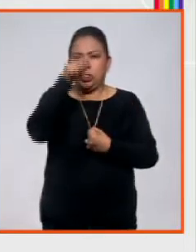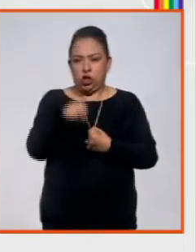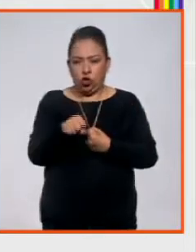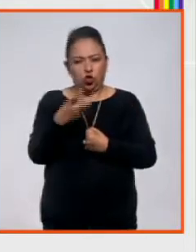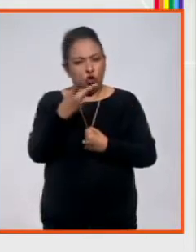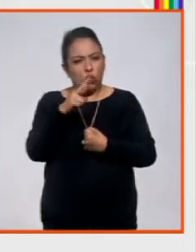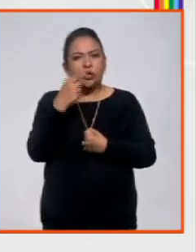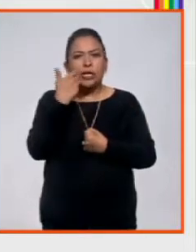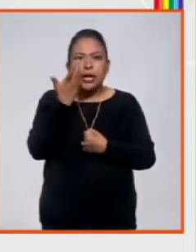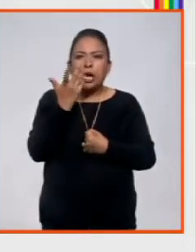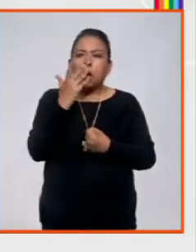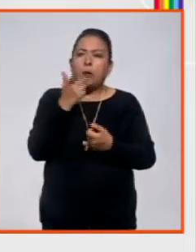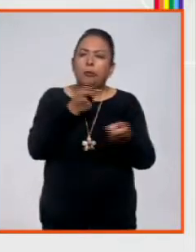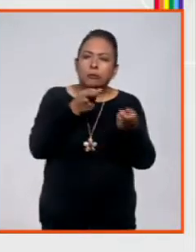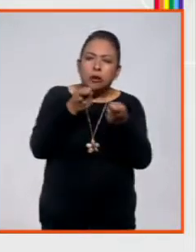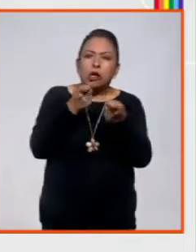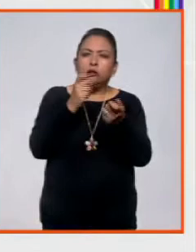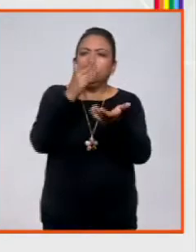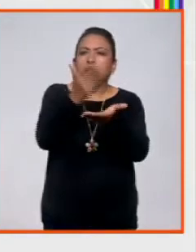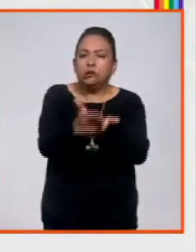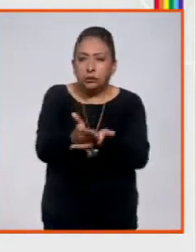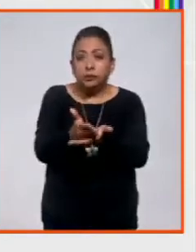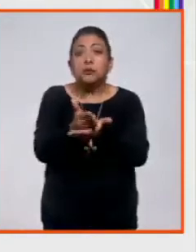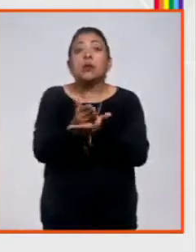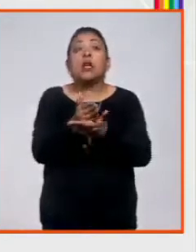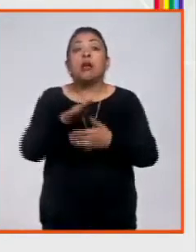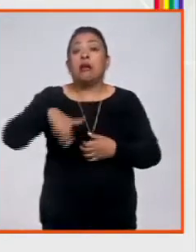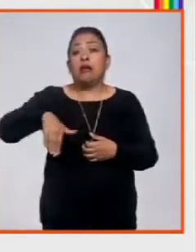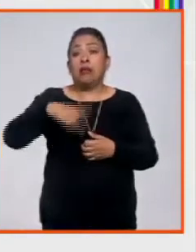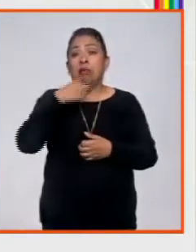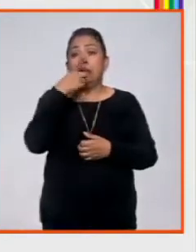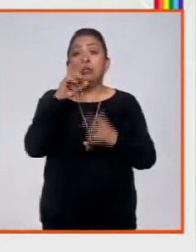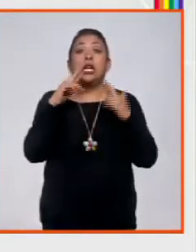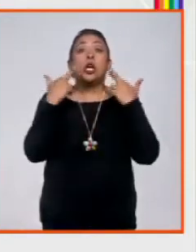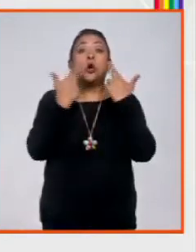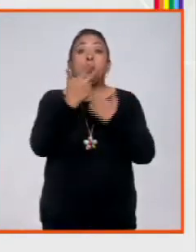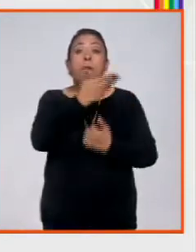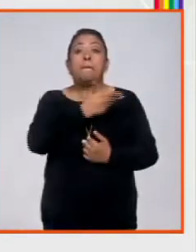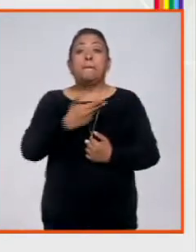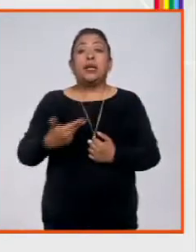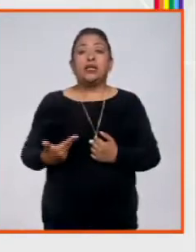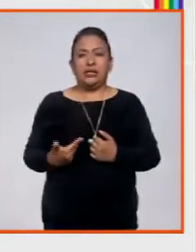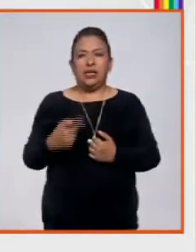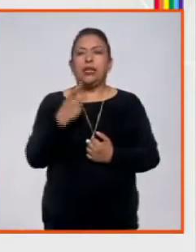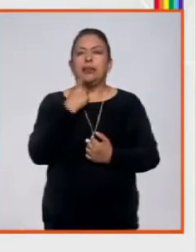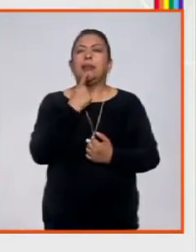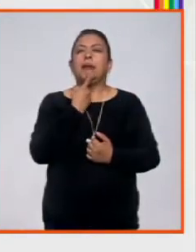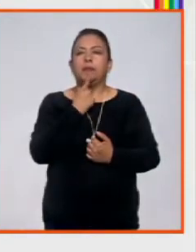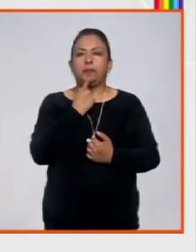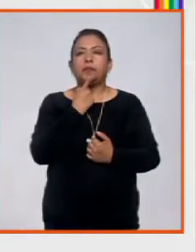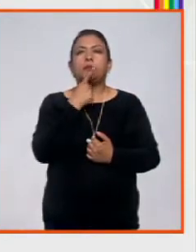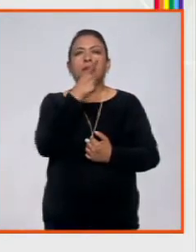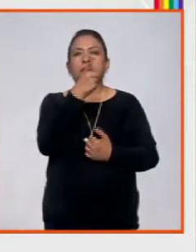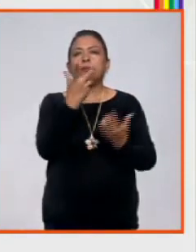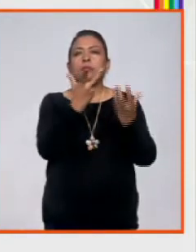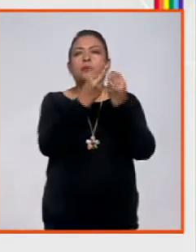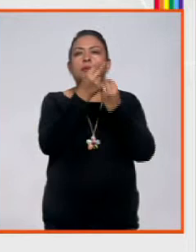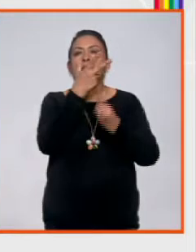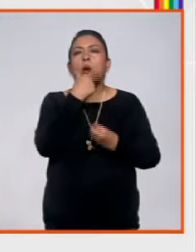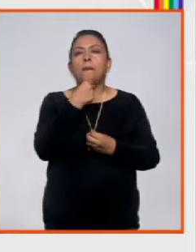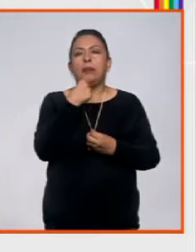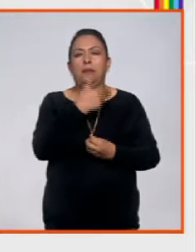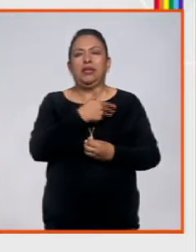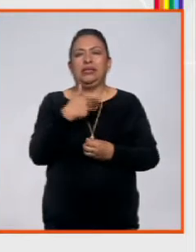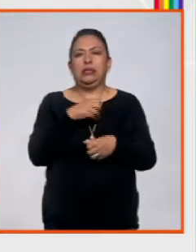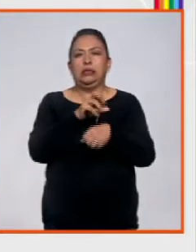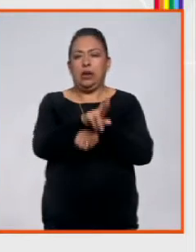tratar de regular los y frenar los en todo caso se sostuvo recientemente la reunión del presidente andrés manuel lópez obrador con el presidente salvadoreño